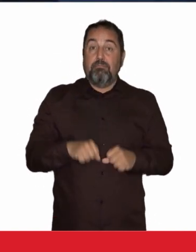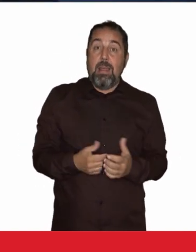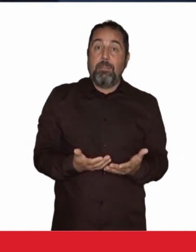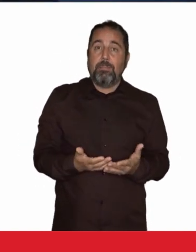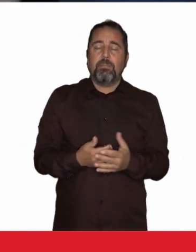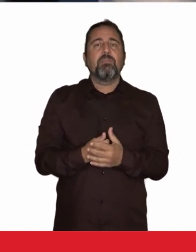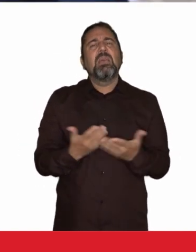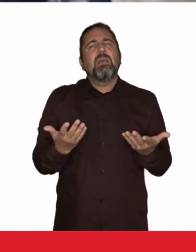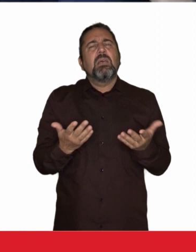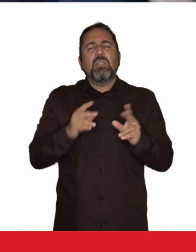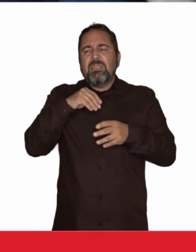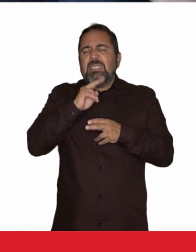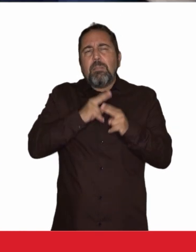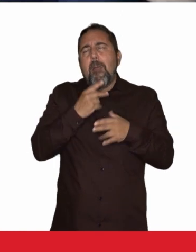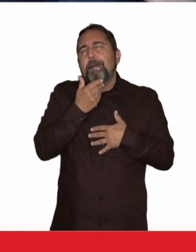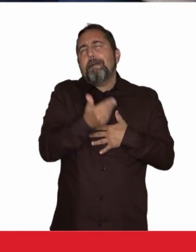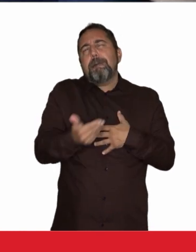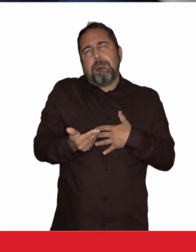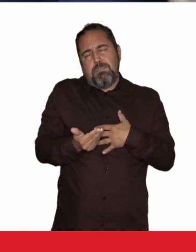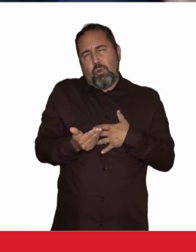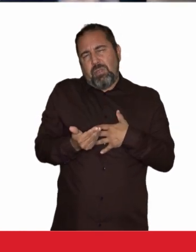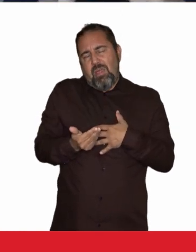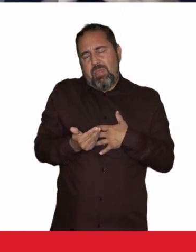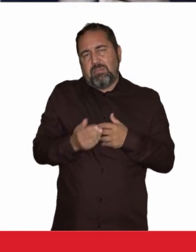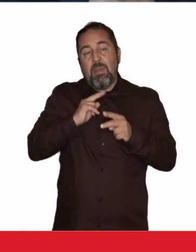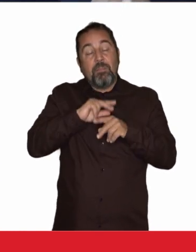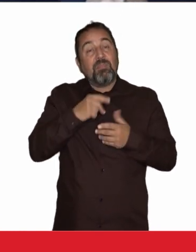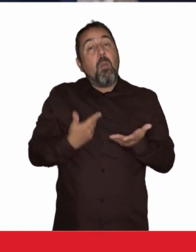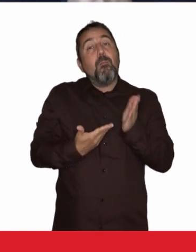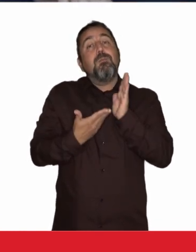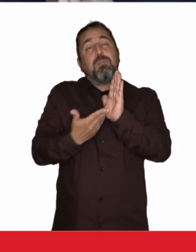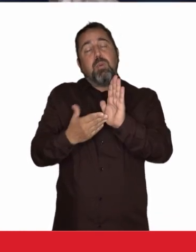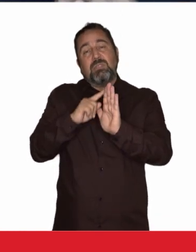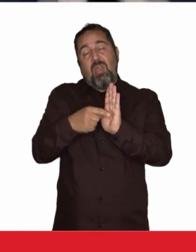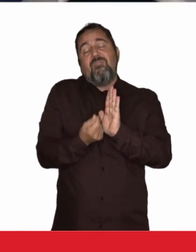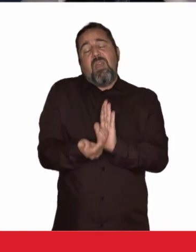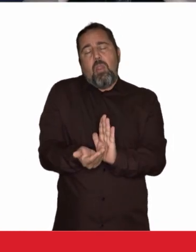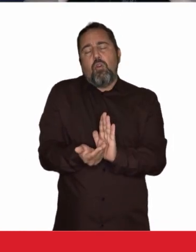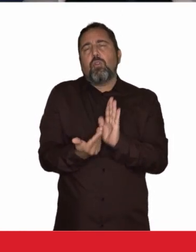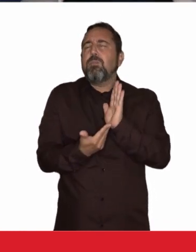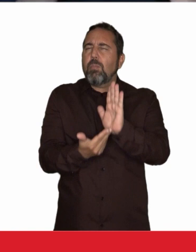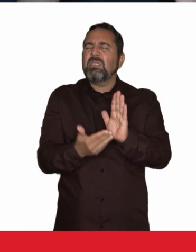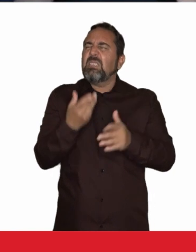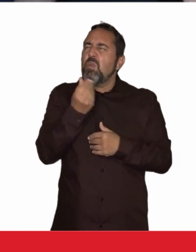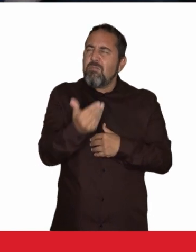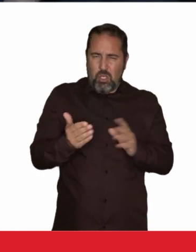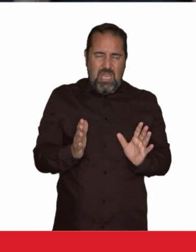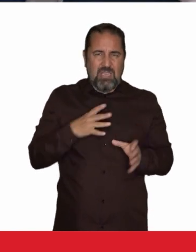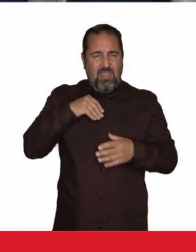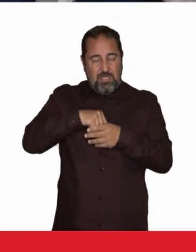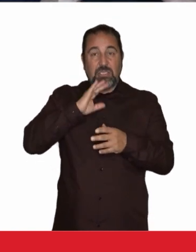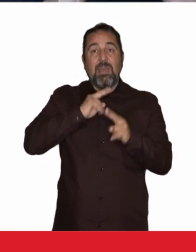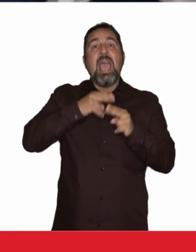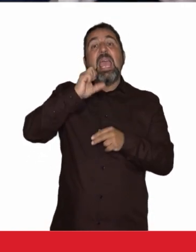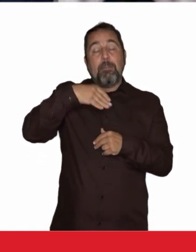este formato de formación, etcétera, etcétera. ¿Vale? Dentro de la importancia de la propuesta de valor hay una cosa que es muy relevante en general,